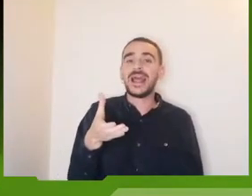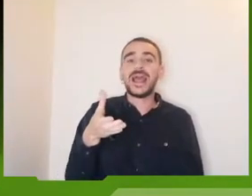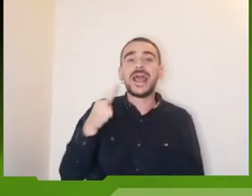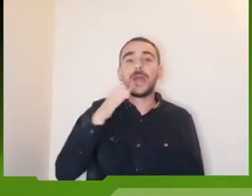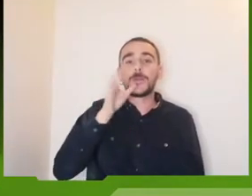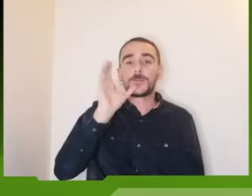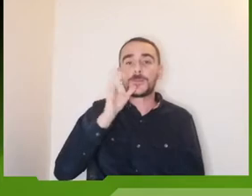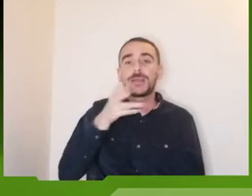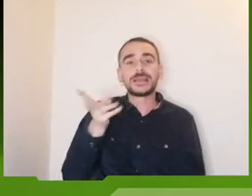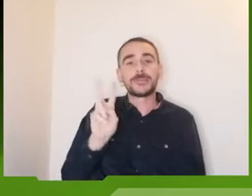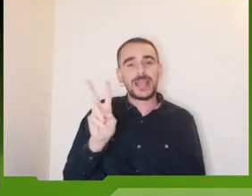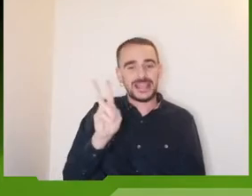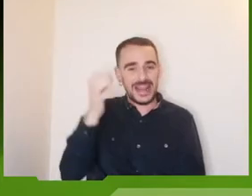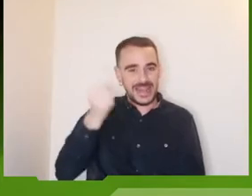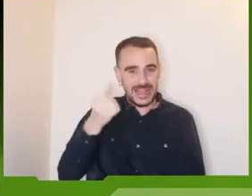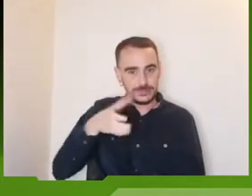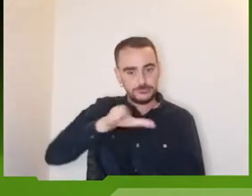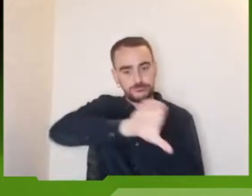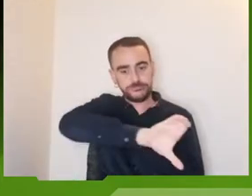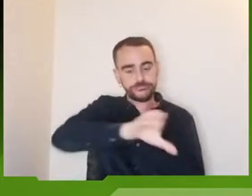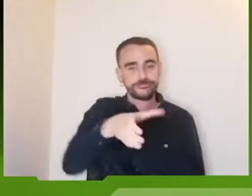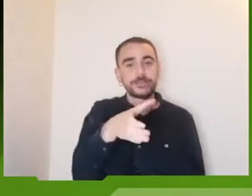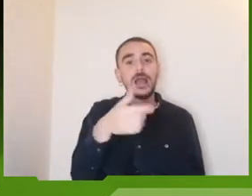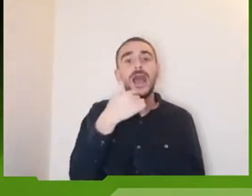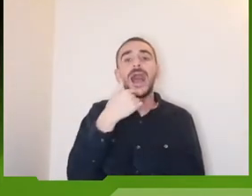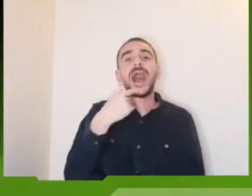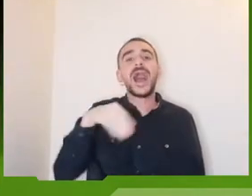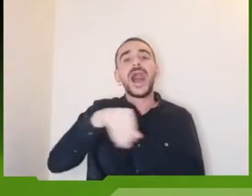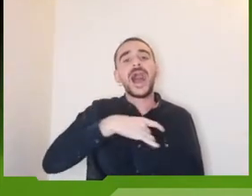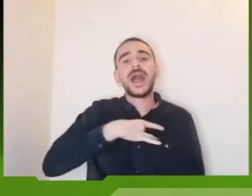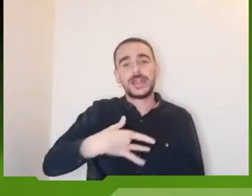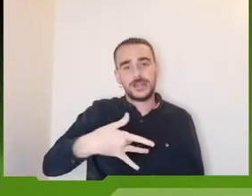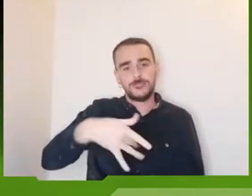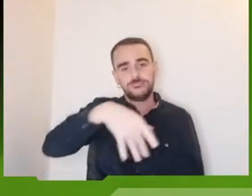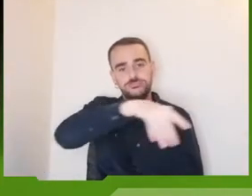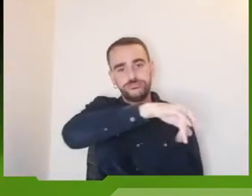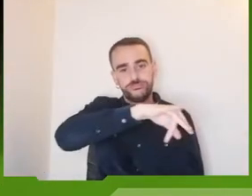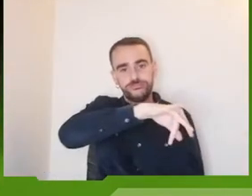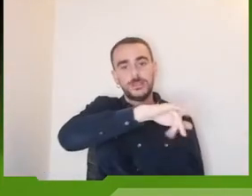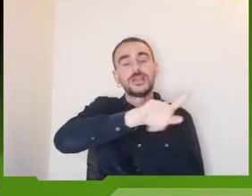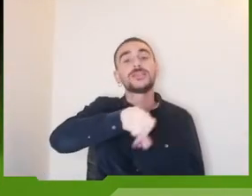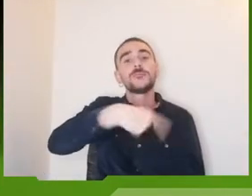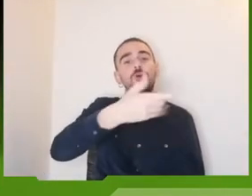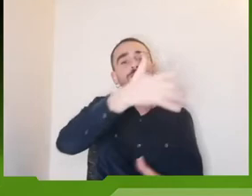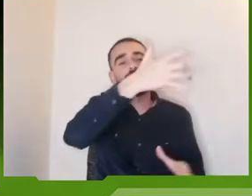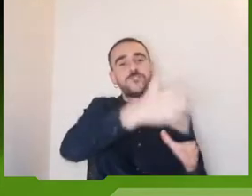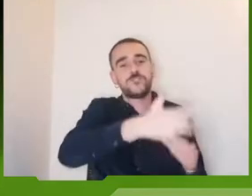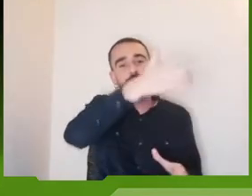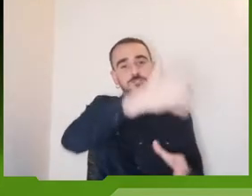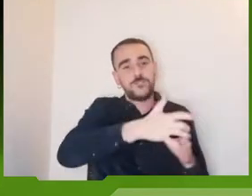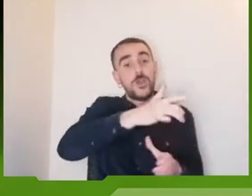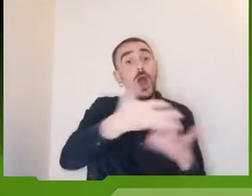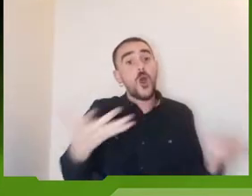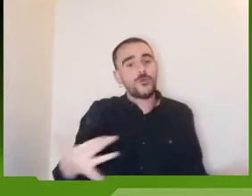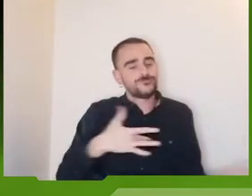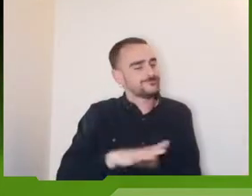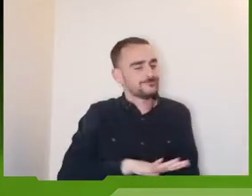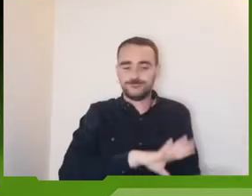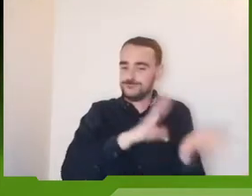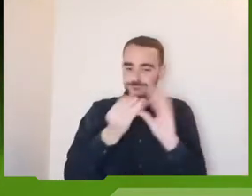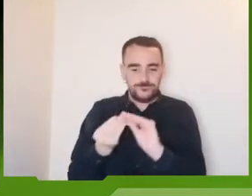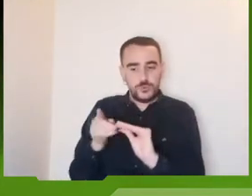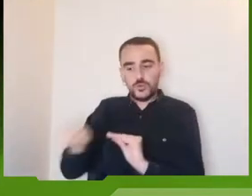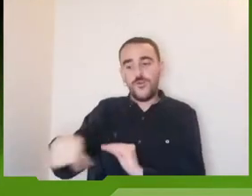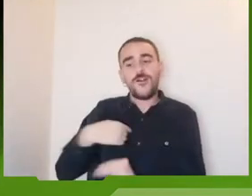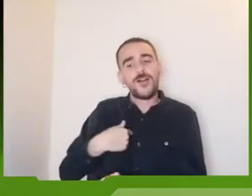y lo trituraba. Y ahora me gusta más hacerlo más tradicional el proceso. Creo que el gusto